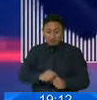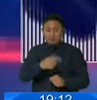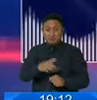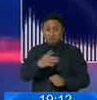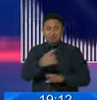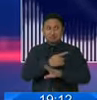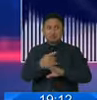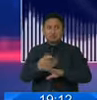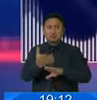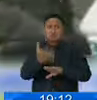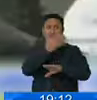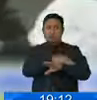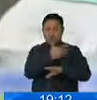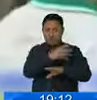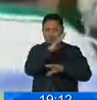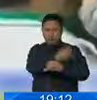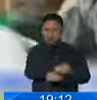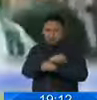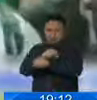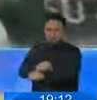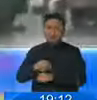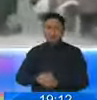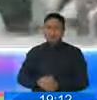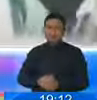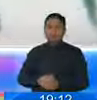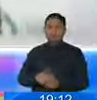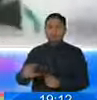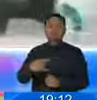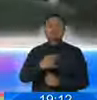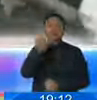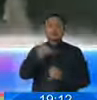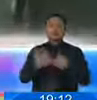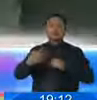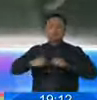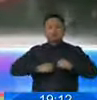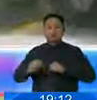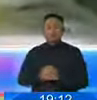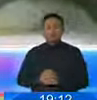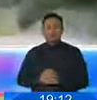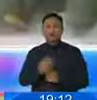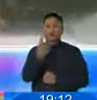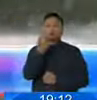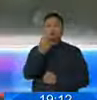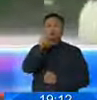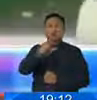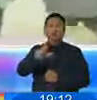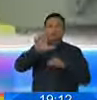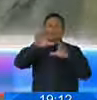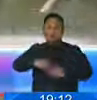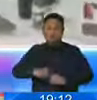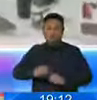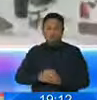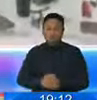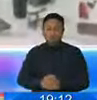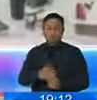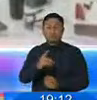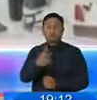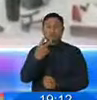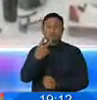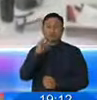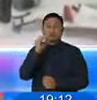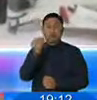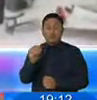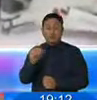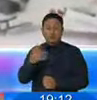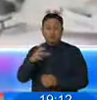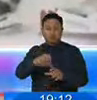la semana anterior. Villegas explicó que en este último operativo se aprehendieron a 12 personas y capturaron a dos menores de edad